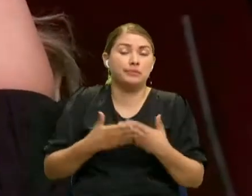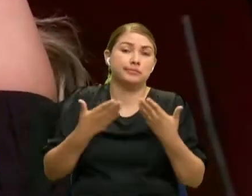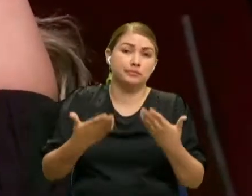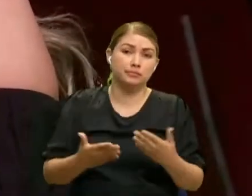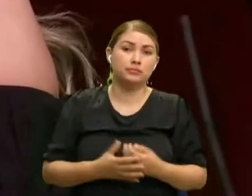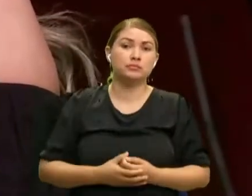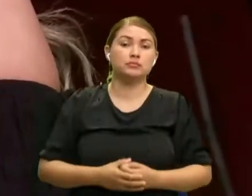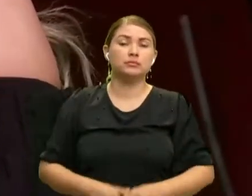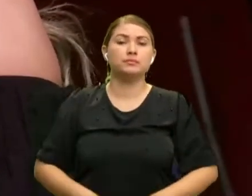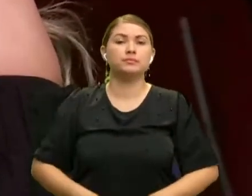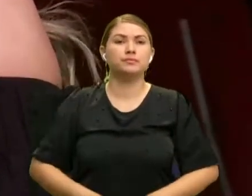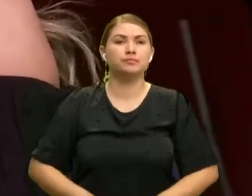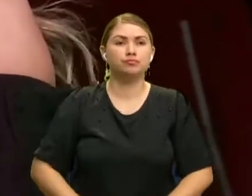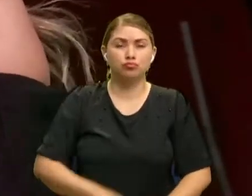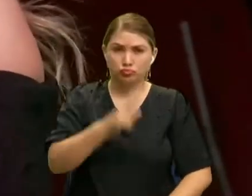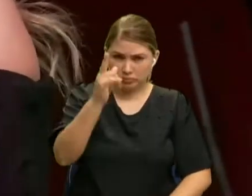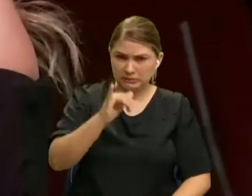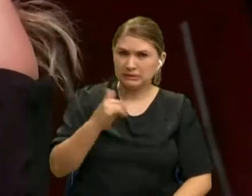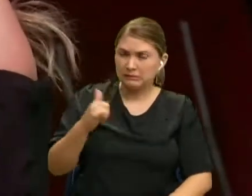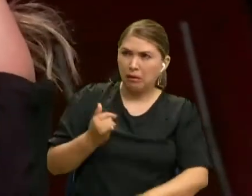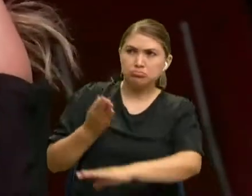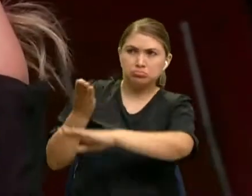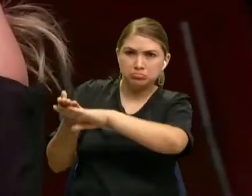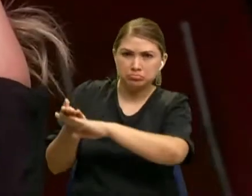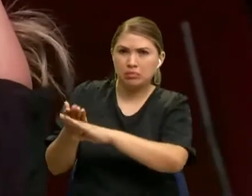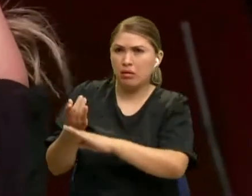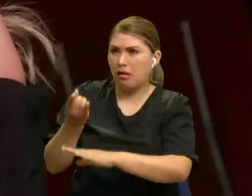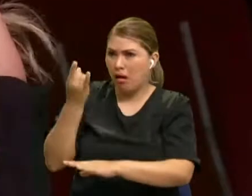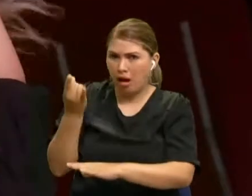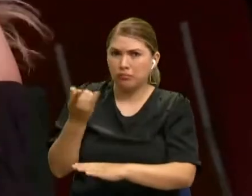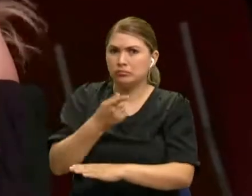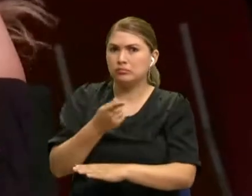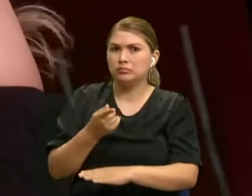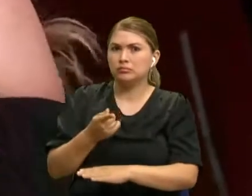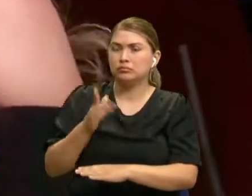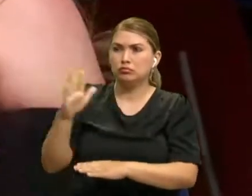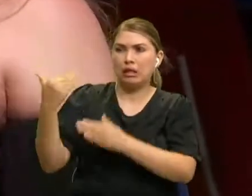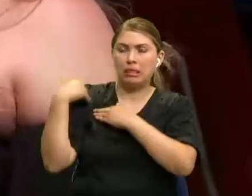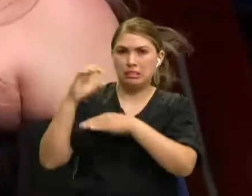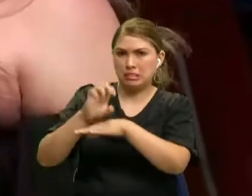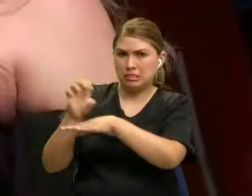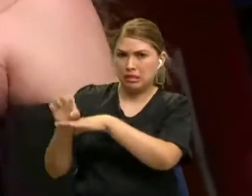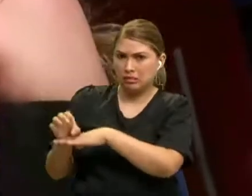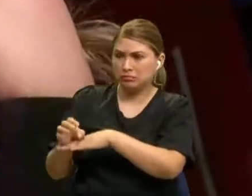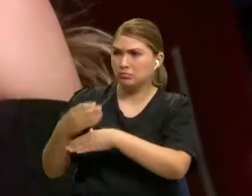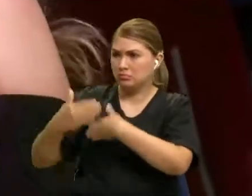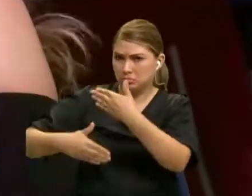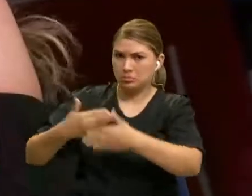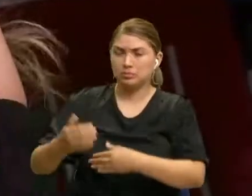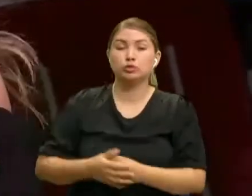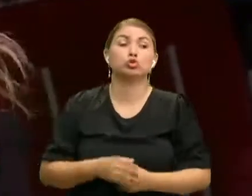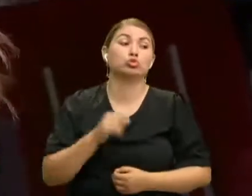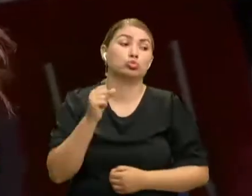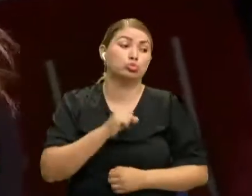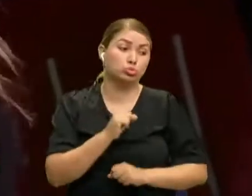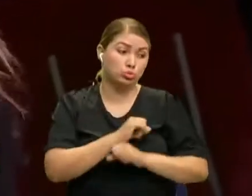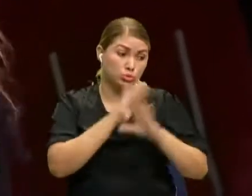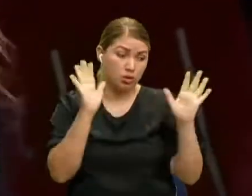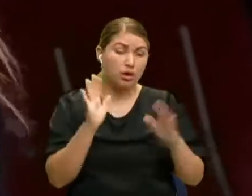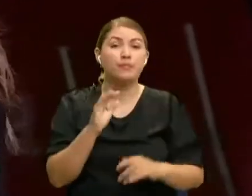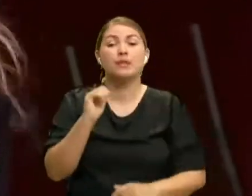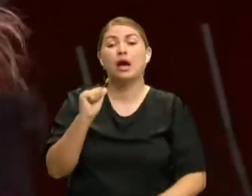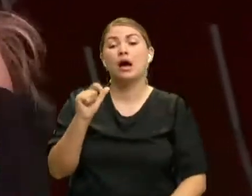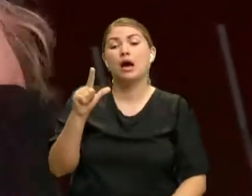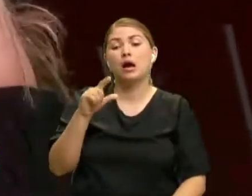Entonces, ¿ustedes se han comunicado, han hecho alguna petición con respecto pues, a todas las autoridades competentes que les corresponde todo este tema? Sí, claro, desde